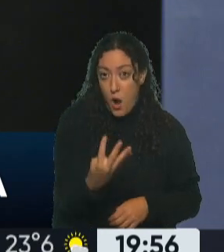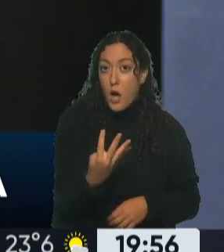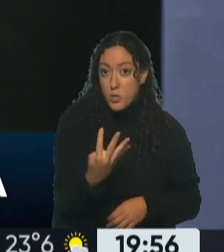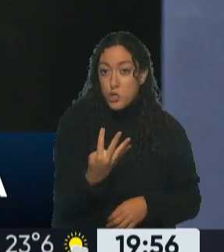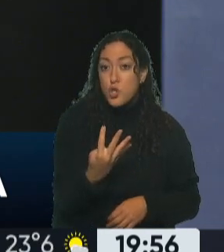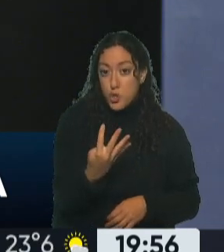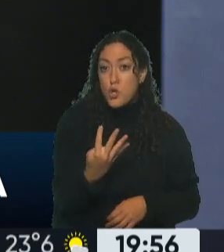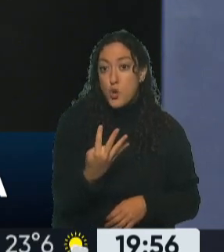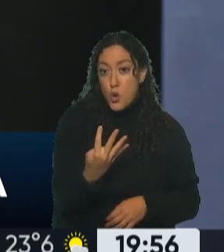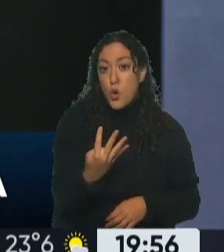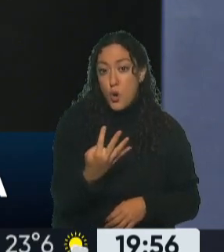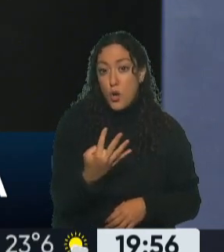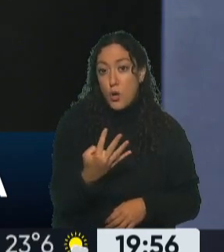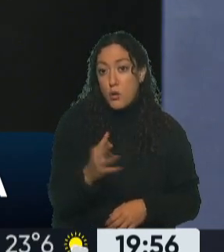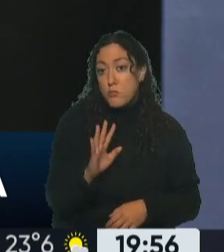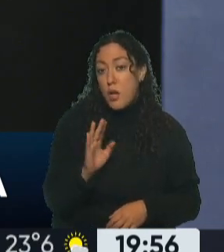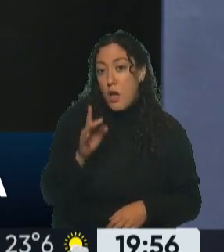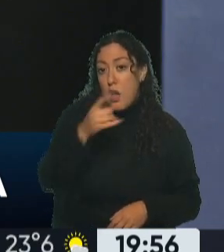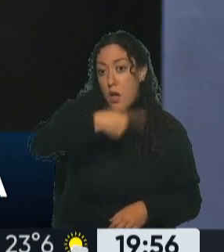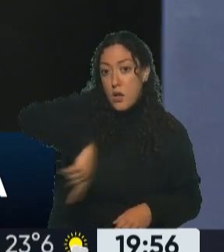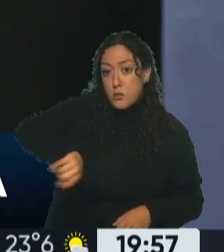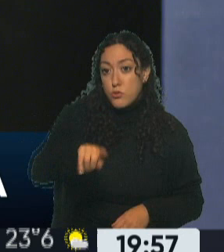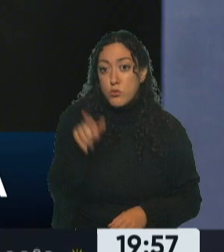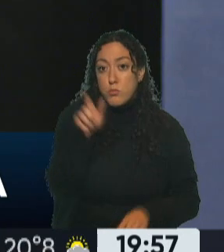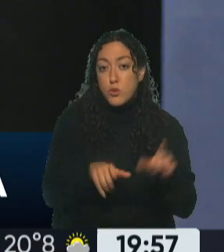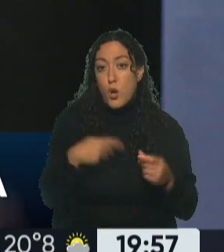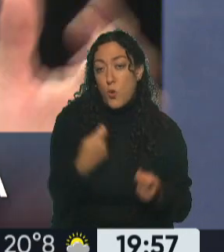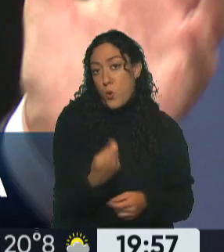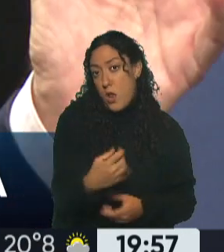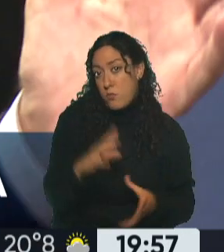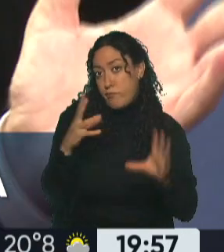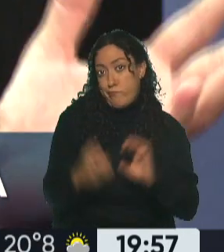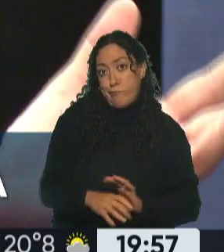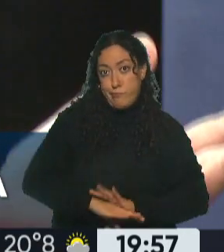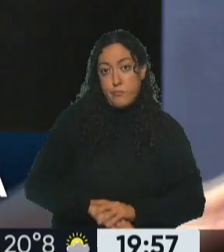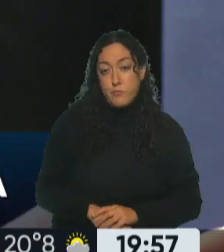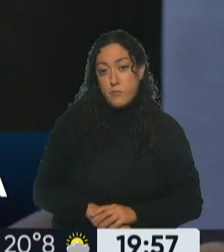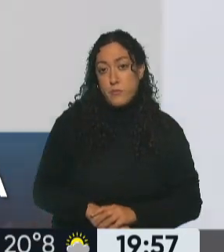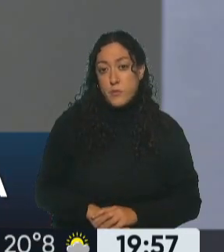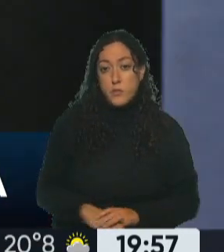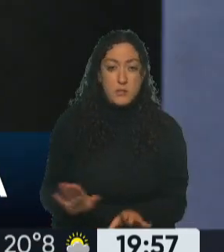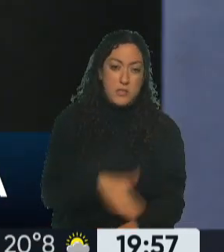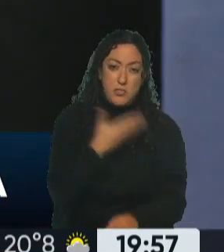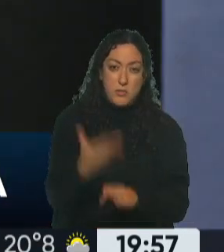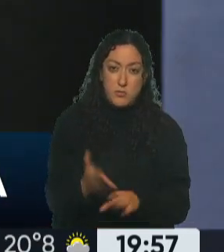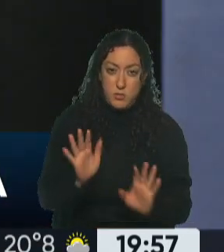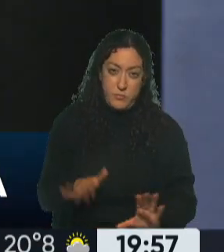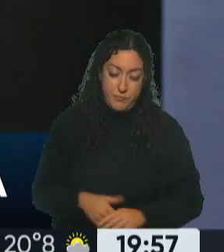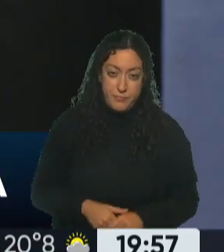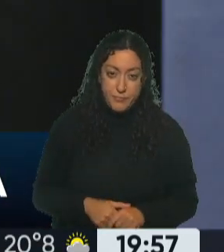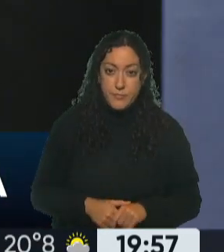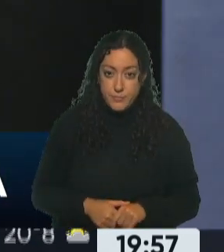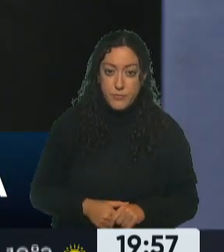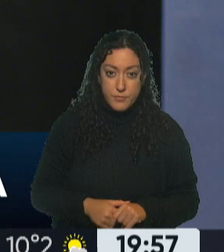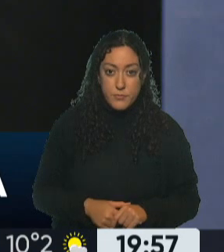es perjudicial para los jubilados y lo viene siendo desde hace ya mucho tiempo. Lo que estamos haciendo es, como